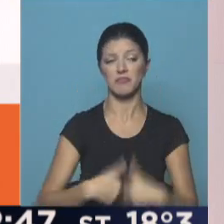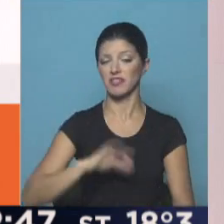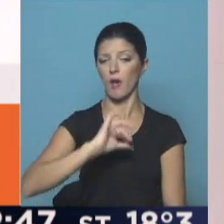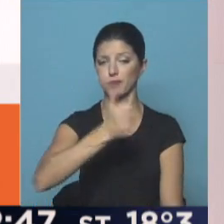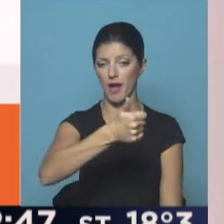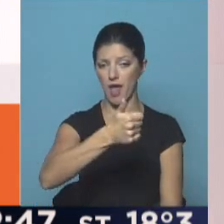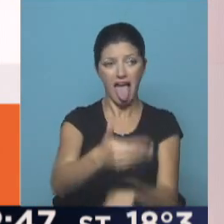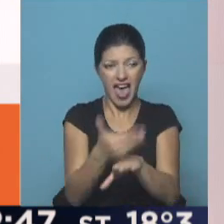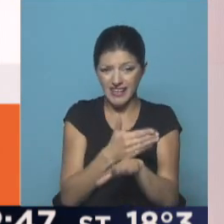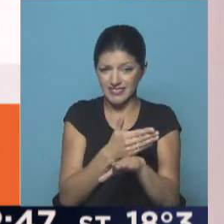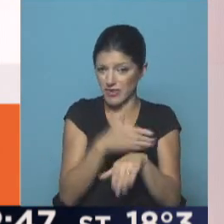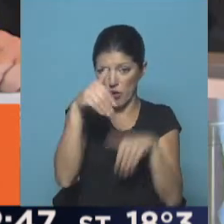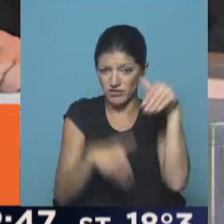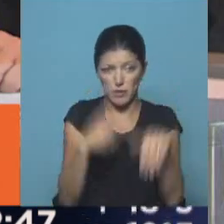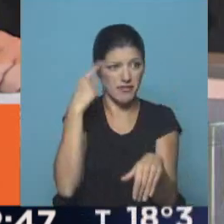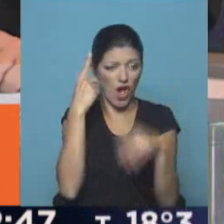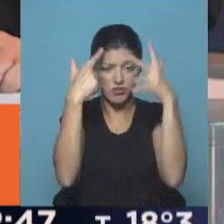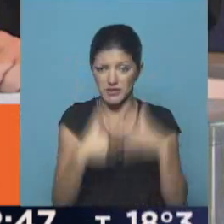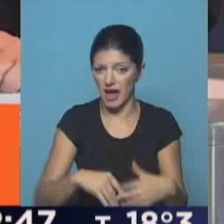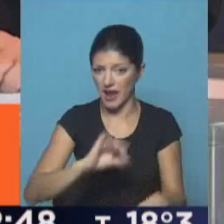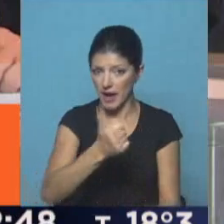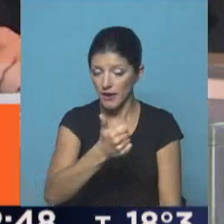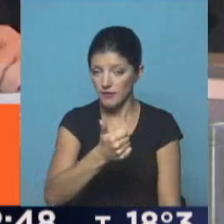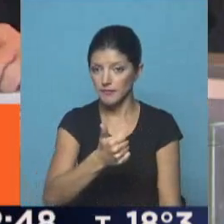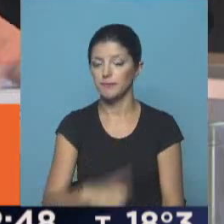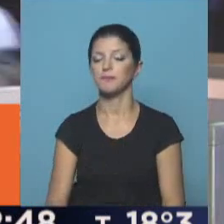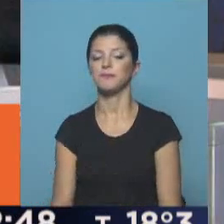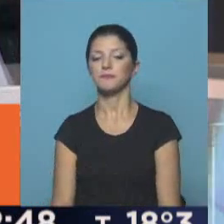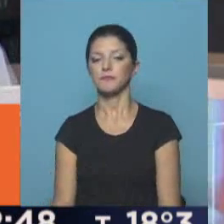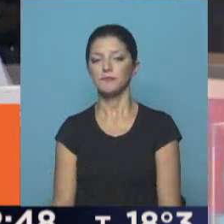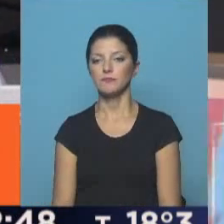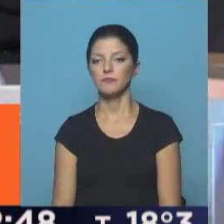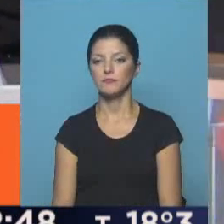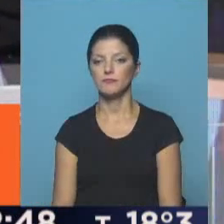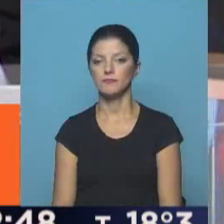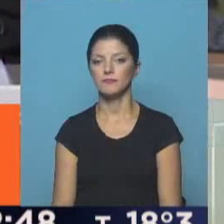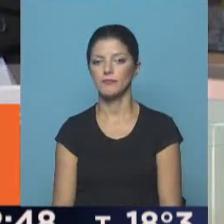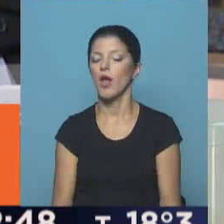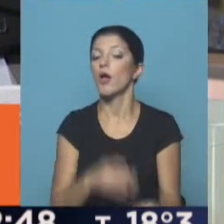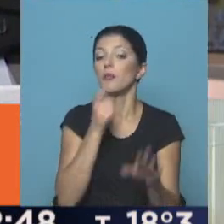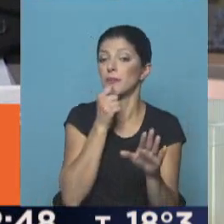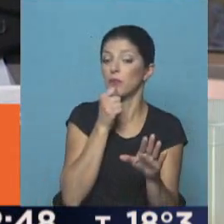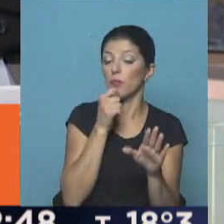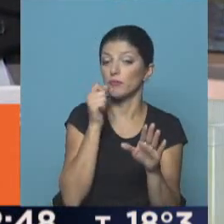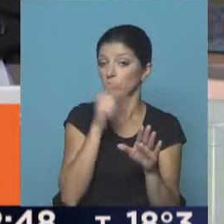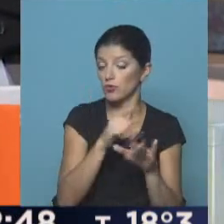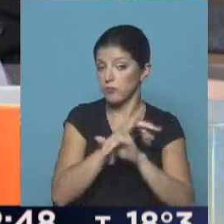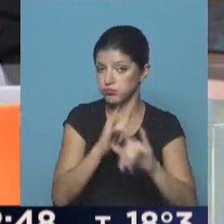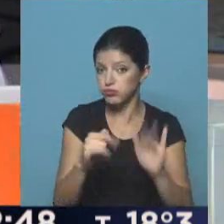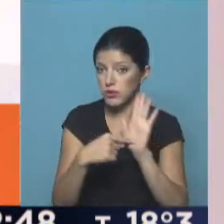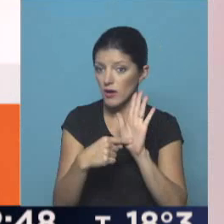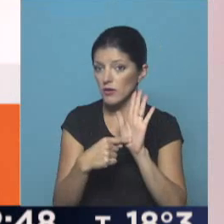se realizaran las elecciones. De hecho, el manifiesto conservador no contenía casi propuestas lógicas, no